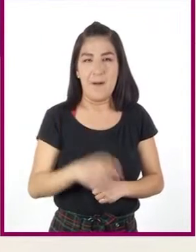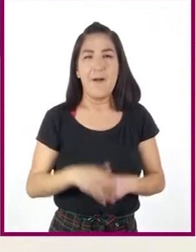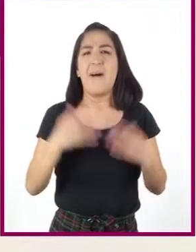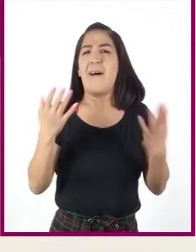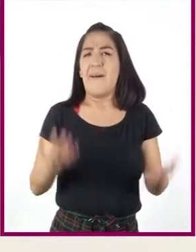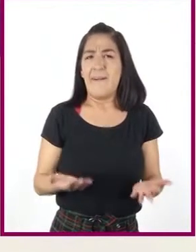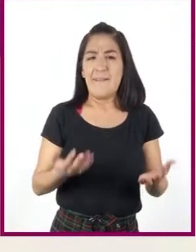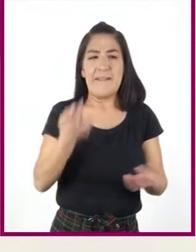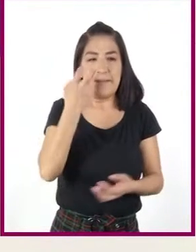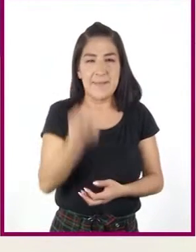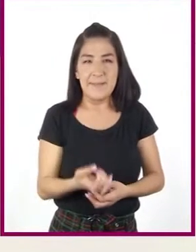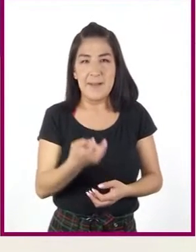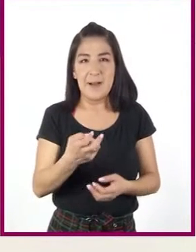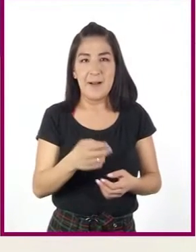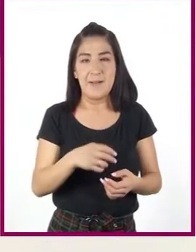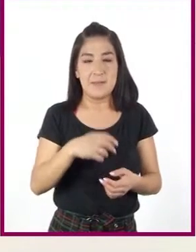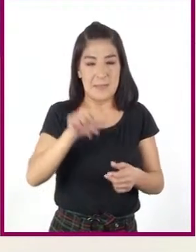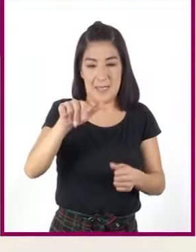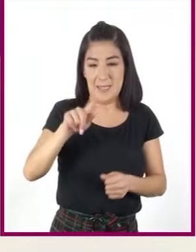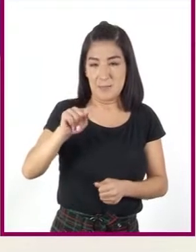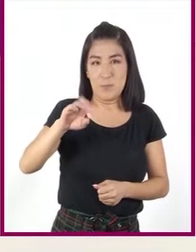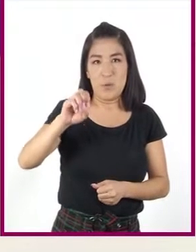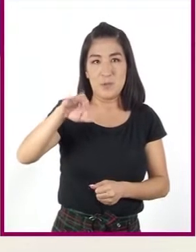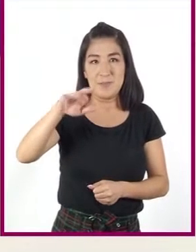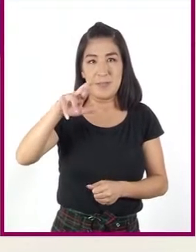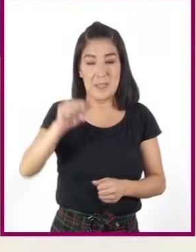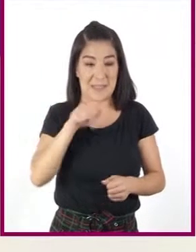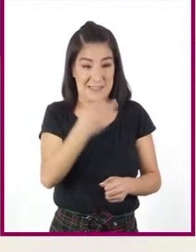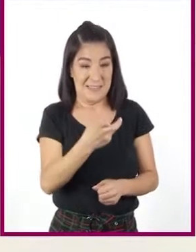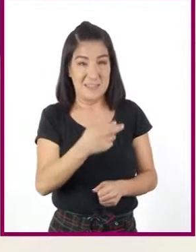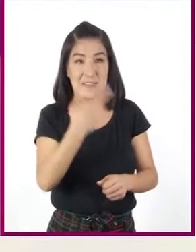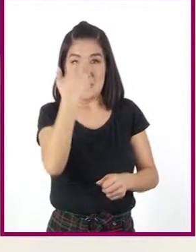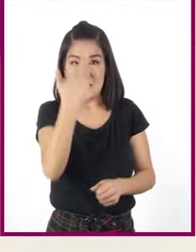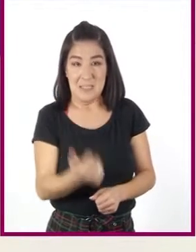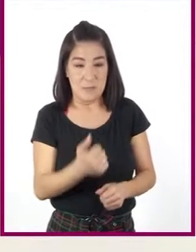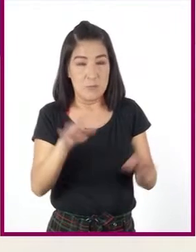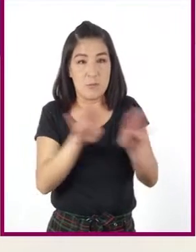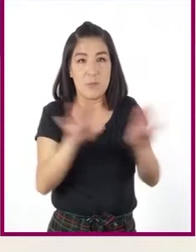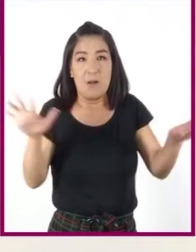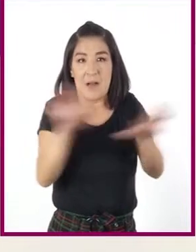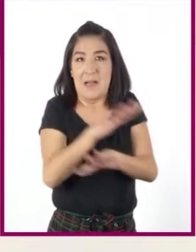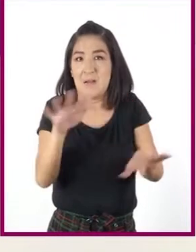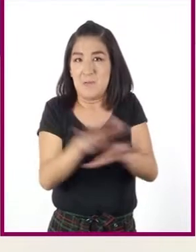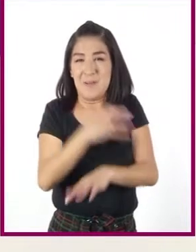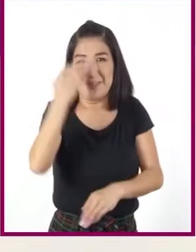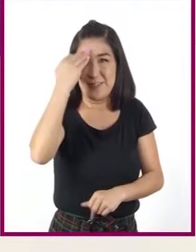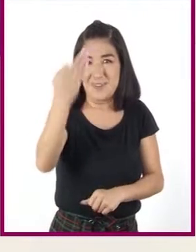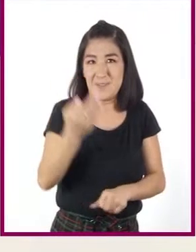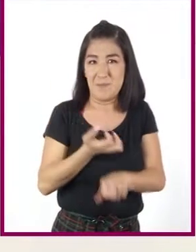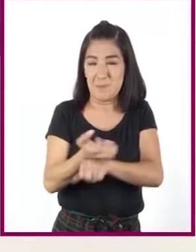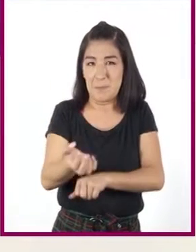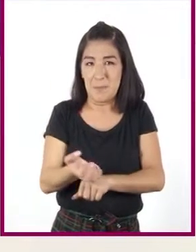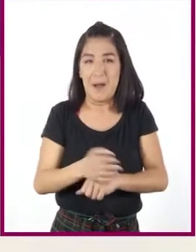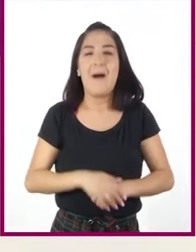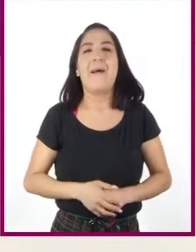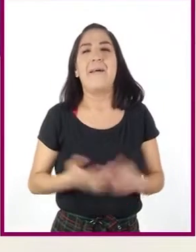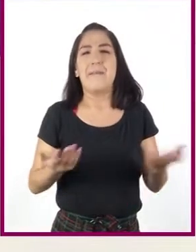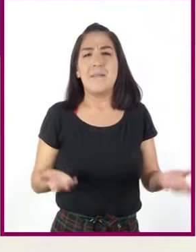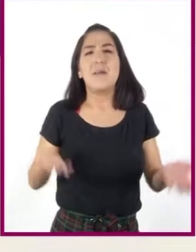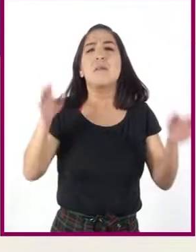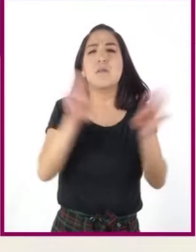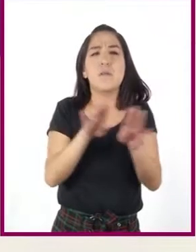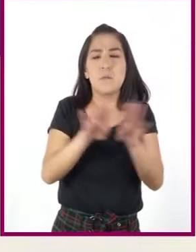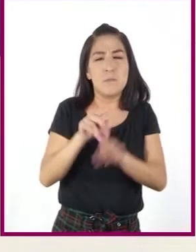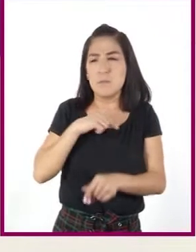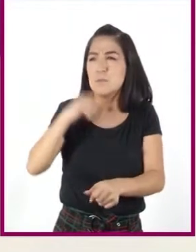Entonces, ¿la atmósfera es la causante de los cambios en el estado del tiempo? ¿Cómo nos damos cuenta si habrá